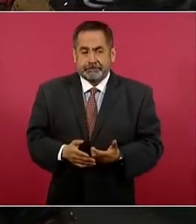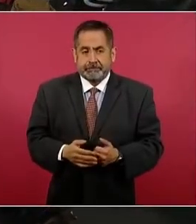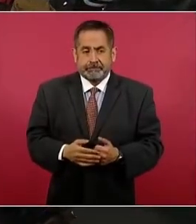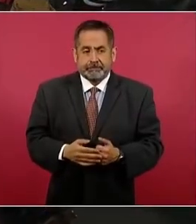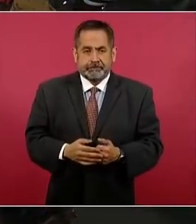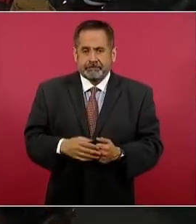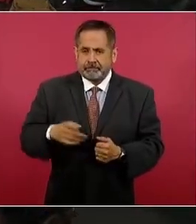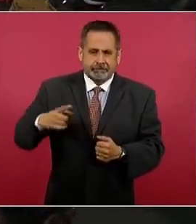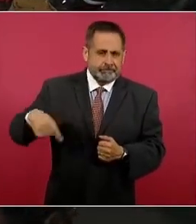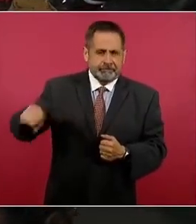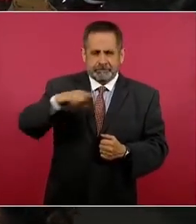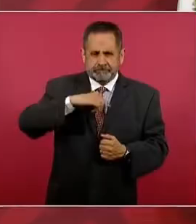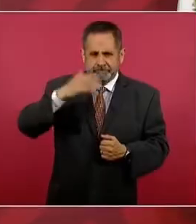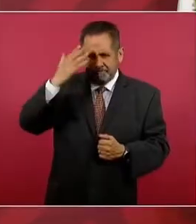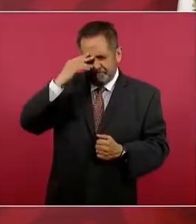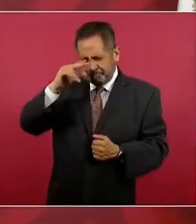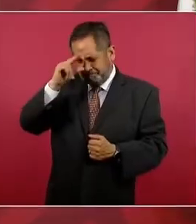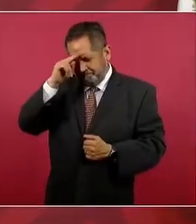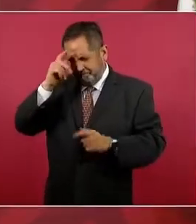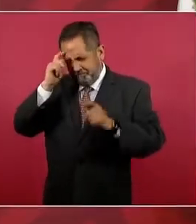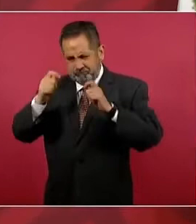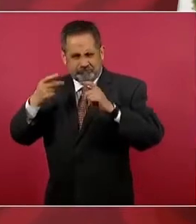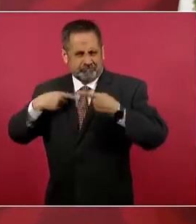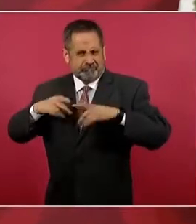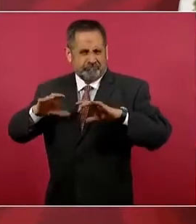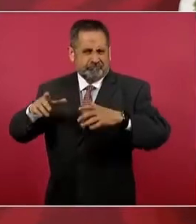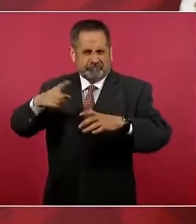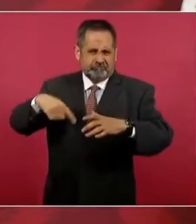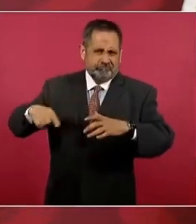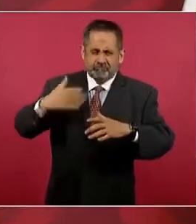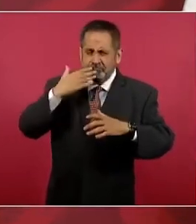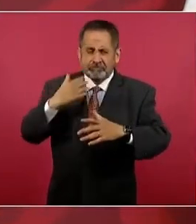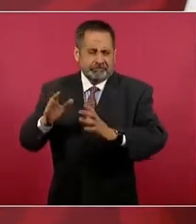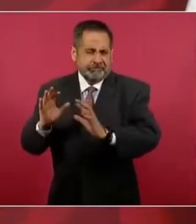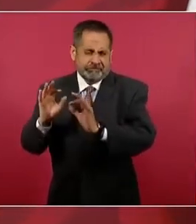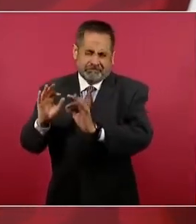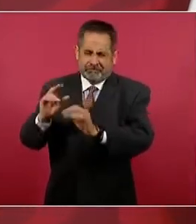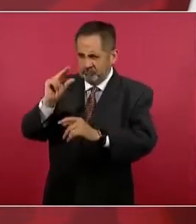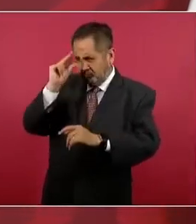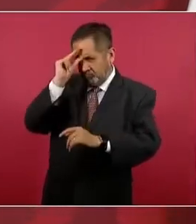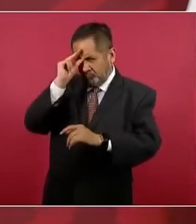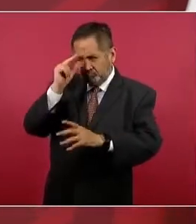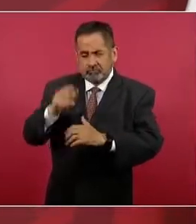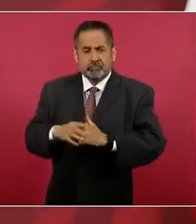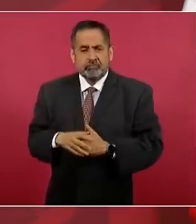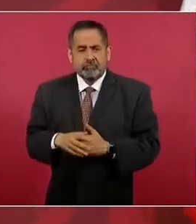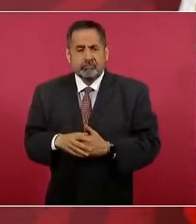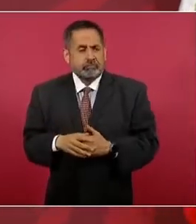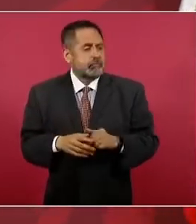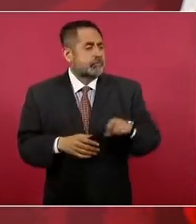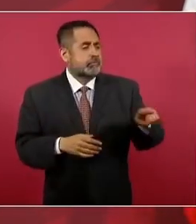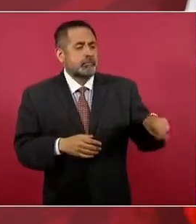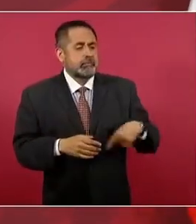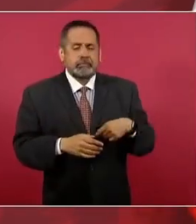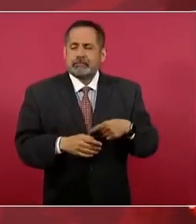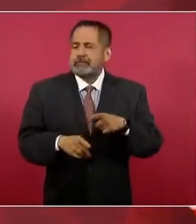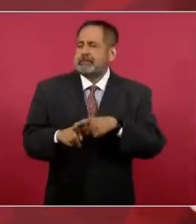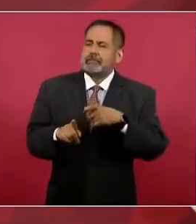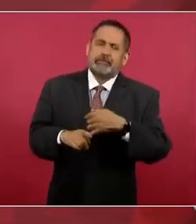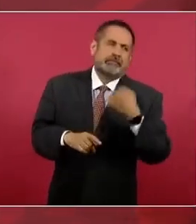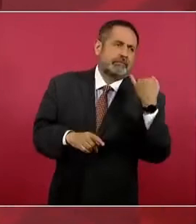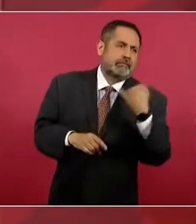la sabiduría del pueblo. Se ríen y se burlan cuando hablo del pueblo bueno, pues es